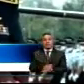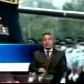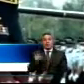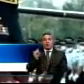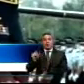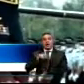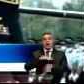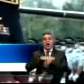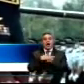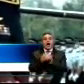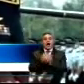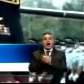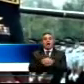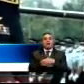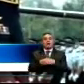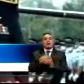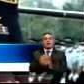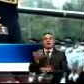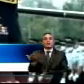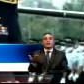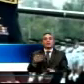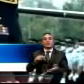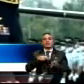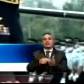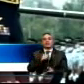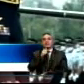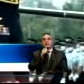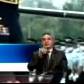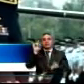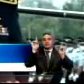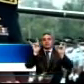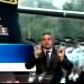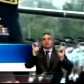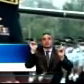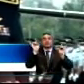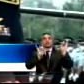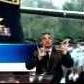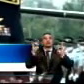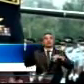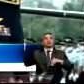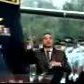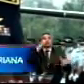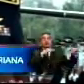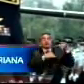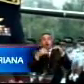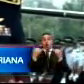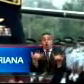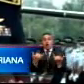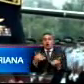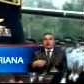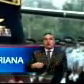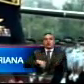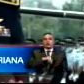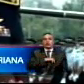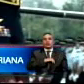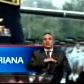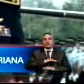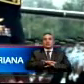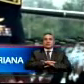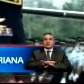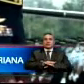se aprovecharon de la falta de radares. Hoy nos ha dado